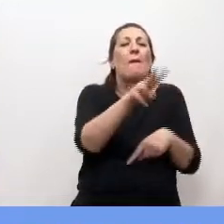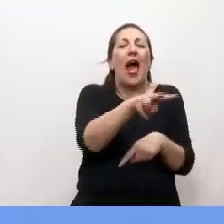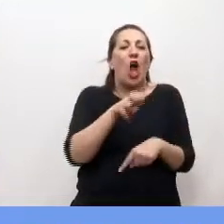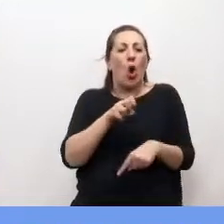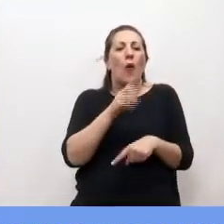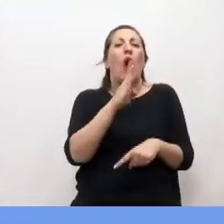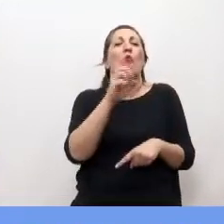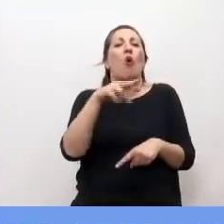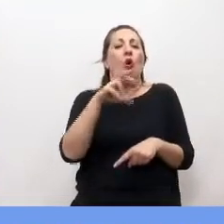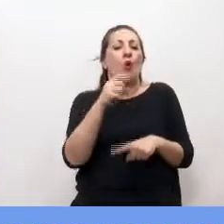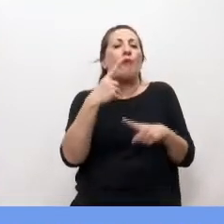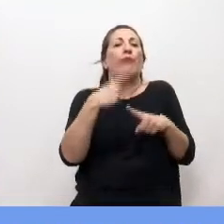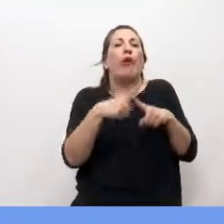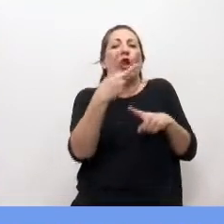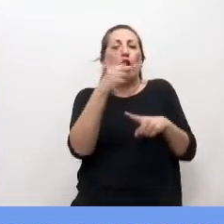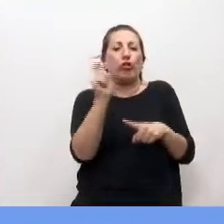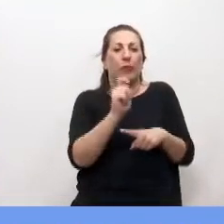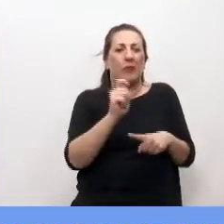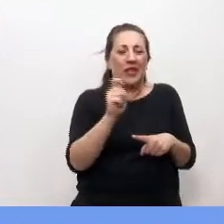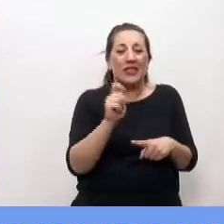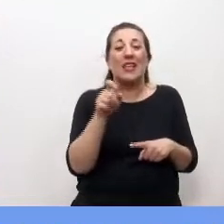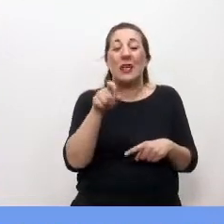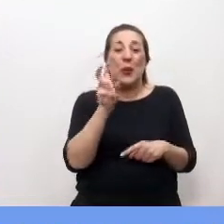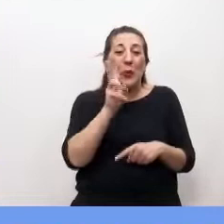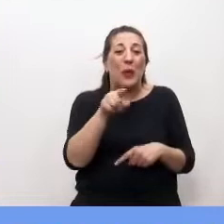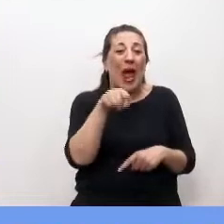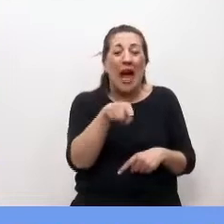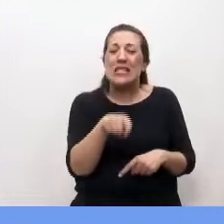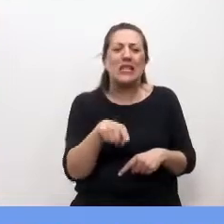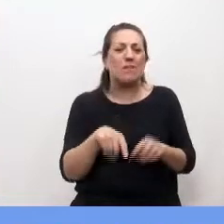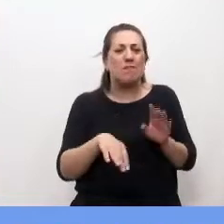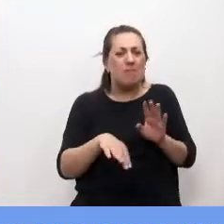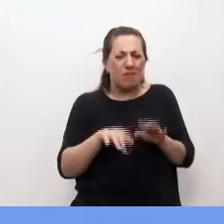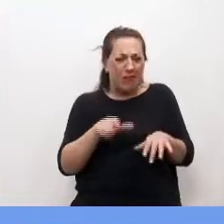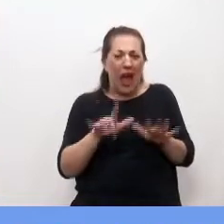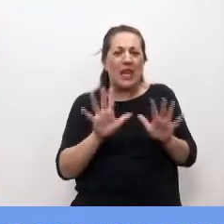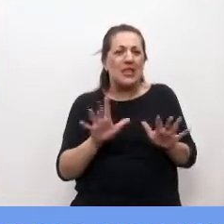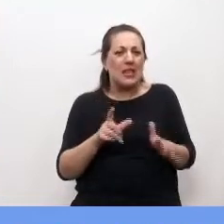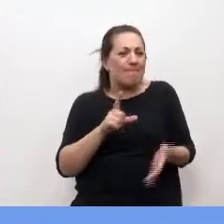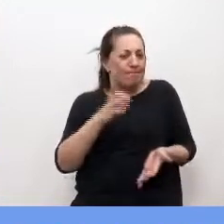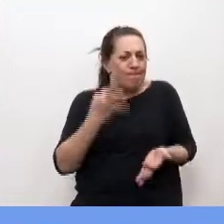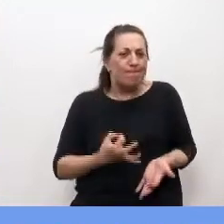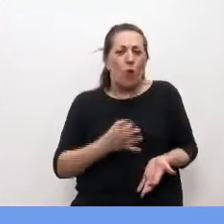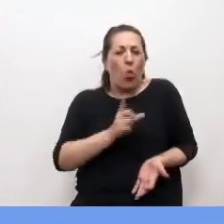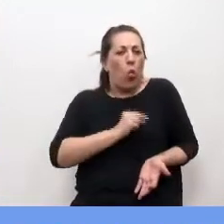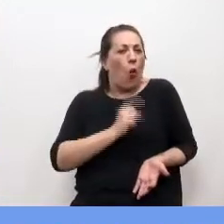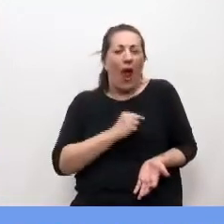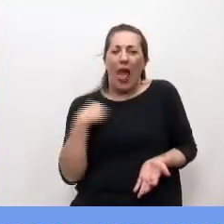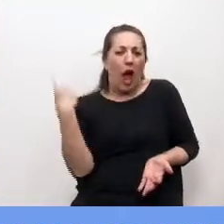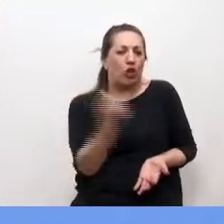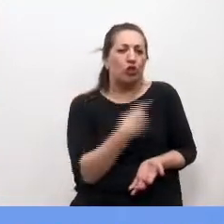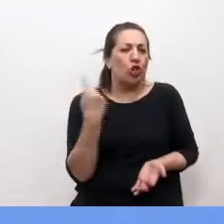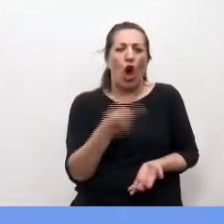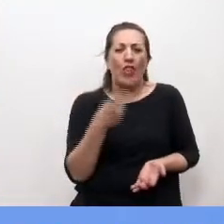meses estas imágenes son las imagen más dura de la Argentina que nos duele a todos es la Argentina